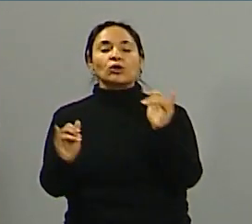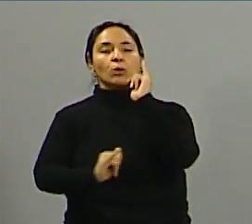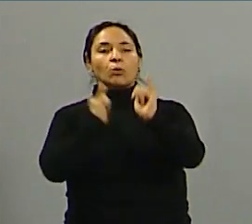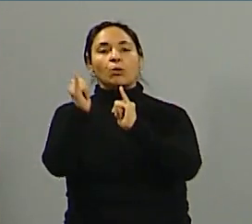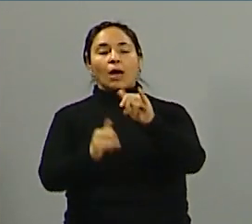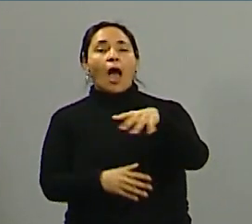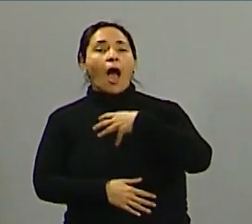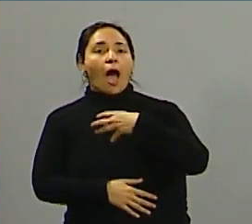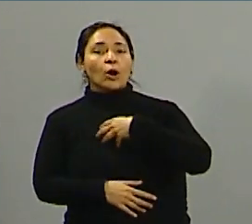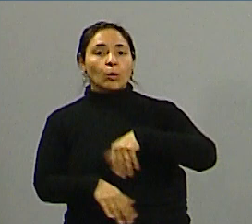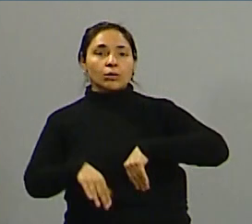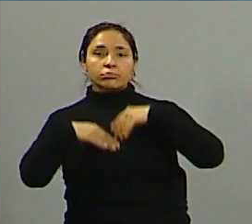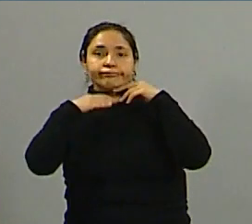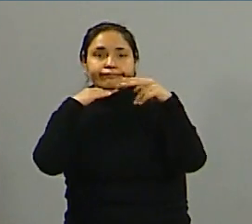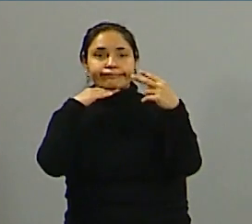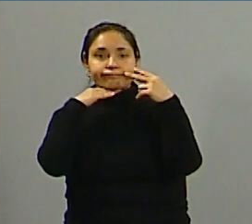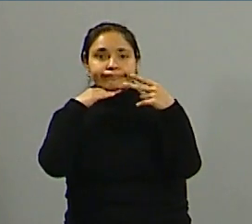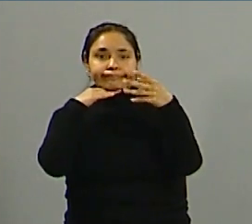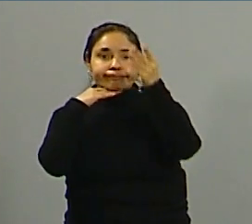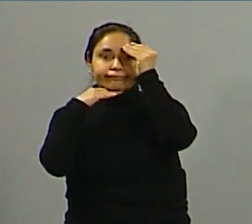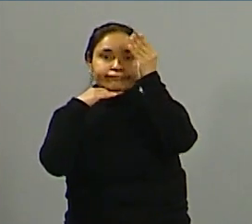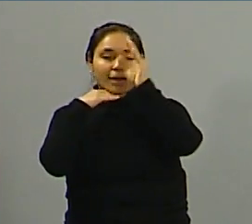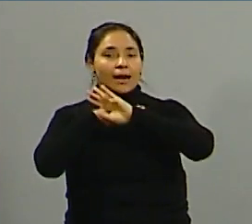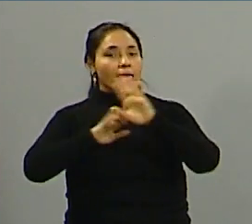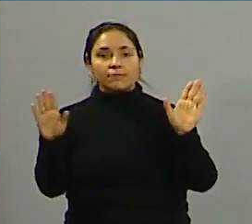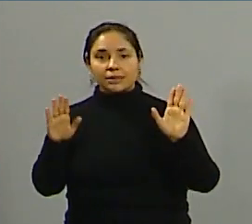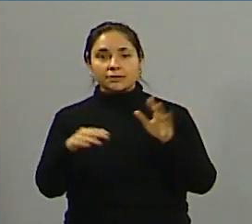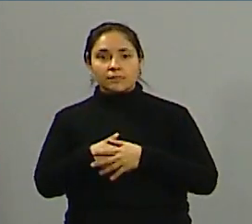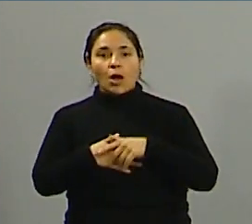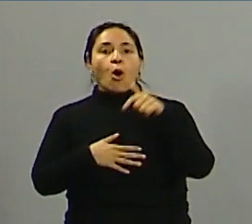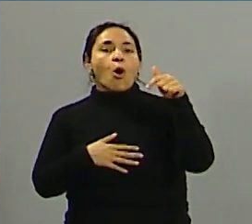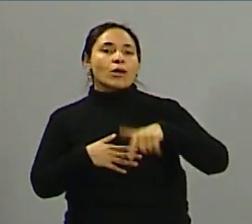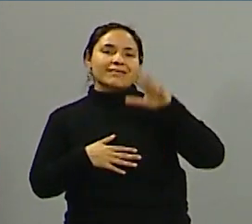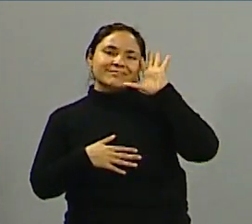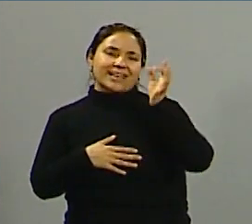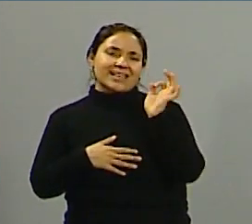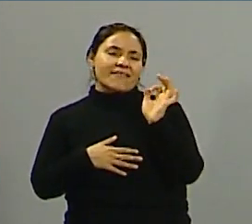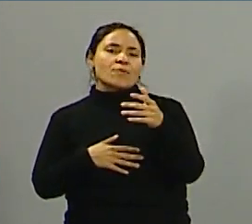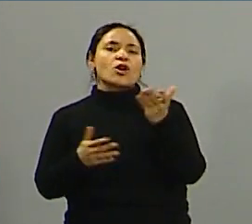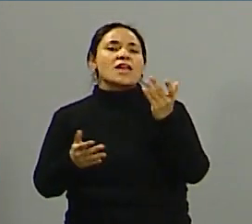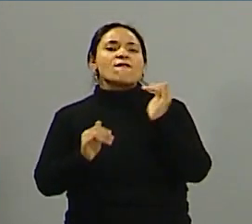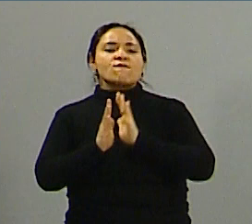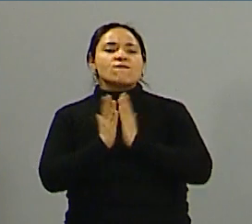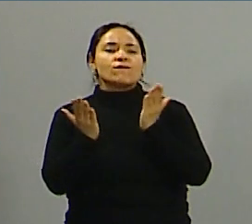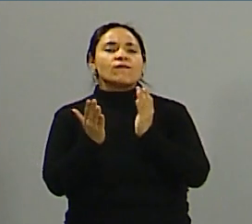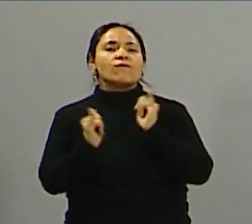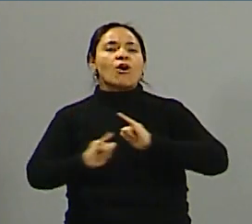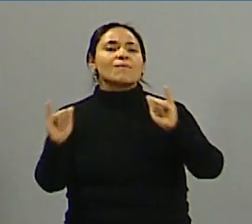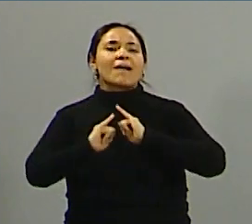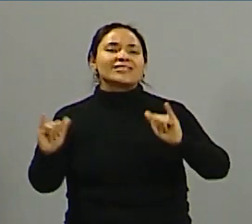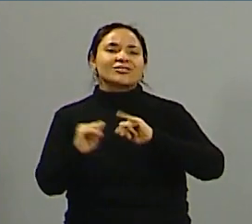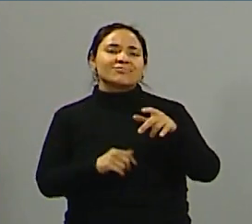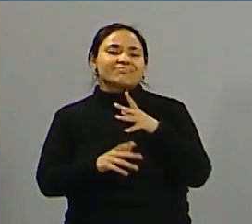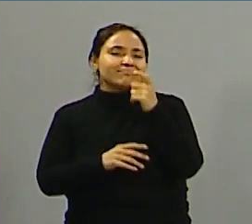eran receptores de esa información. Hoy en día sabemos que la información fluye, ellos la tienen en 2 minutos a través de una